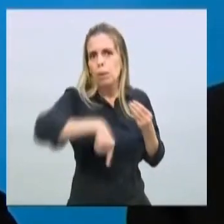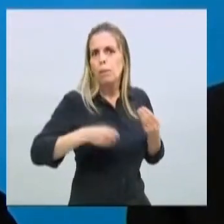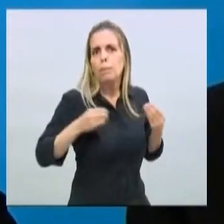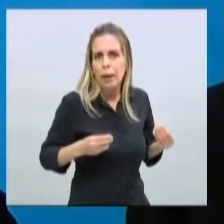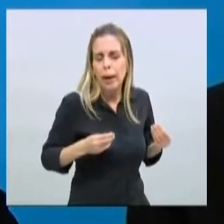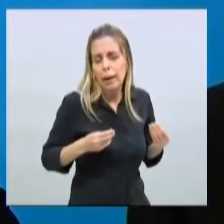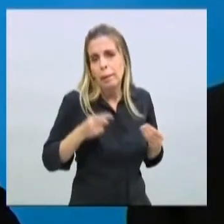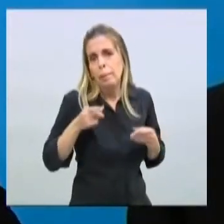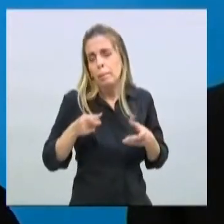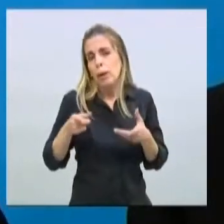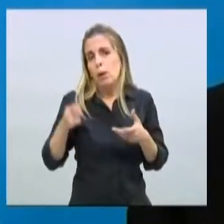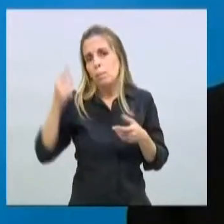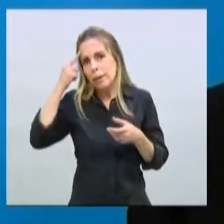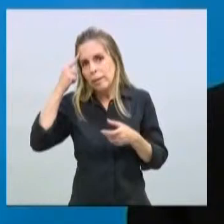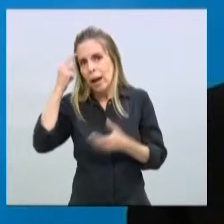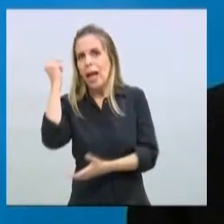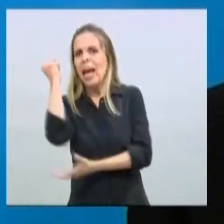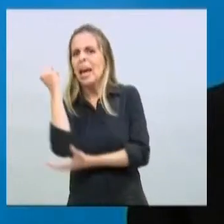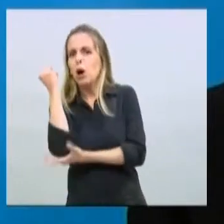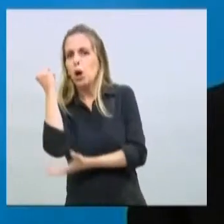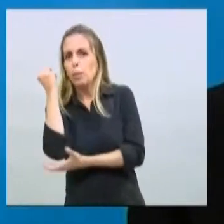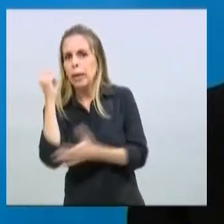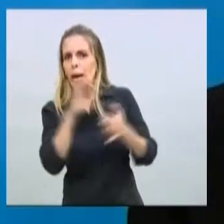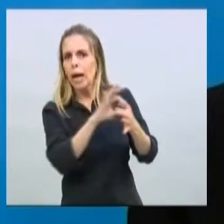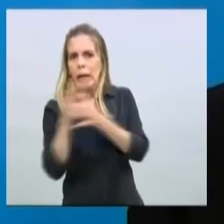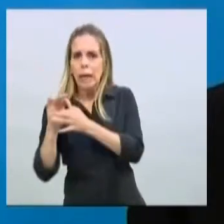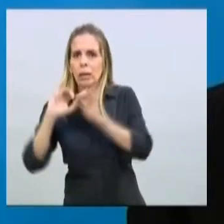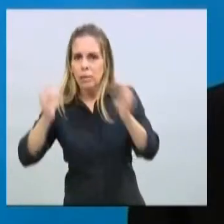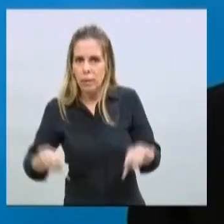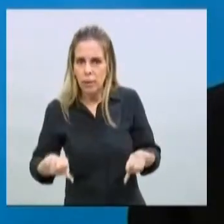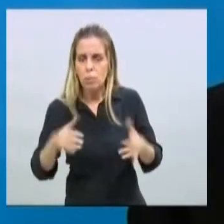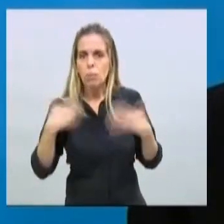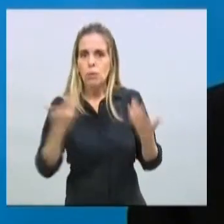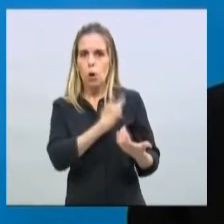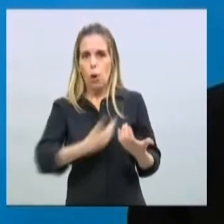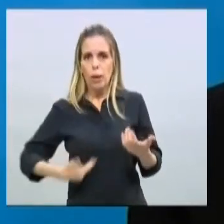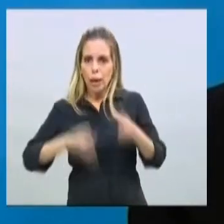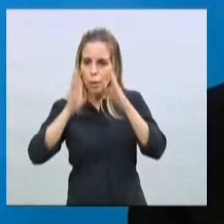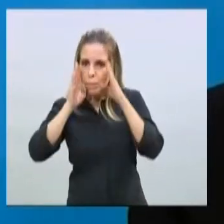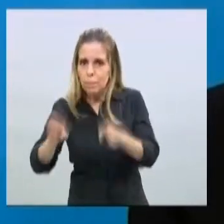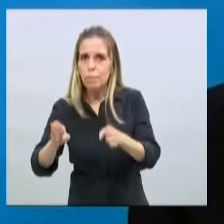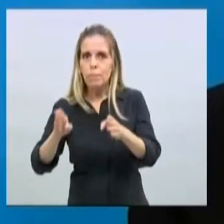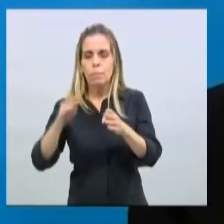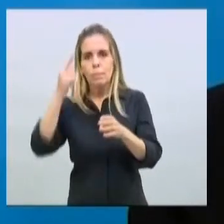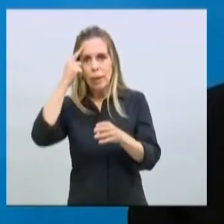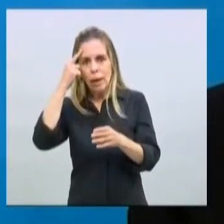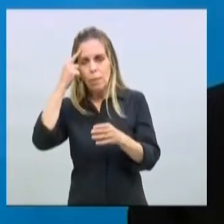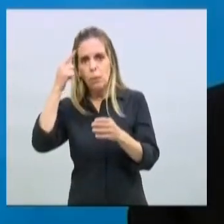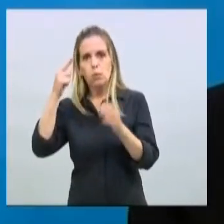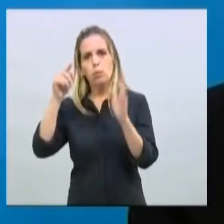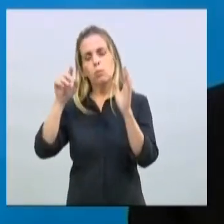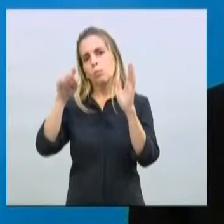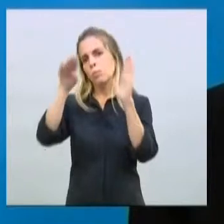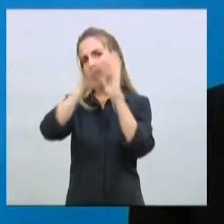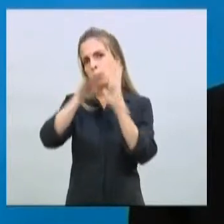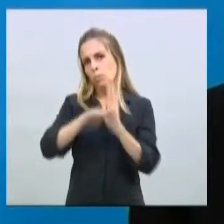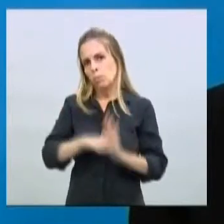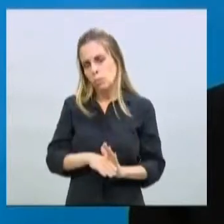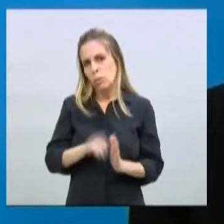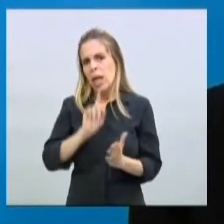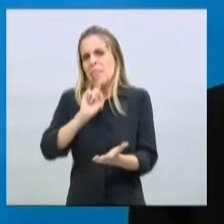económico. Y por eso hemos prestado mucha atención con medidas para llegar a los sectores que más lo